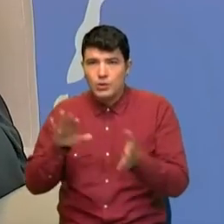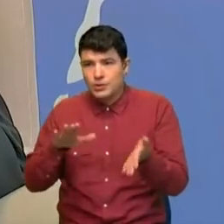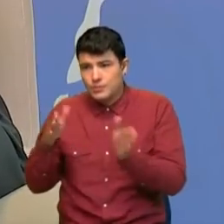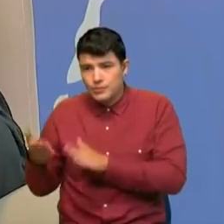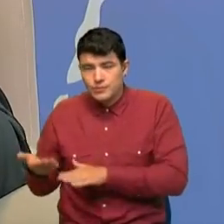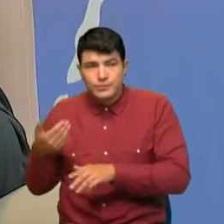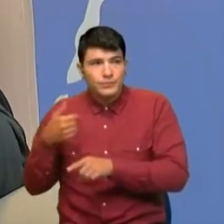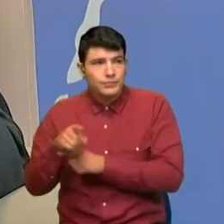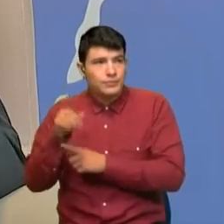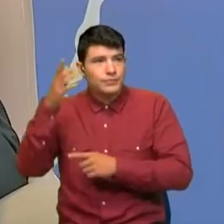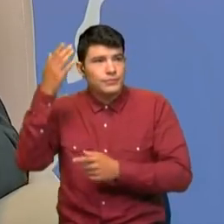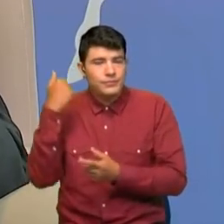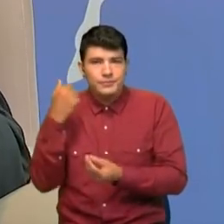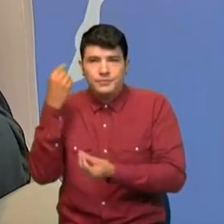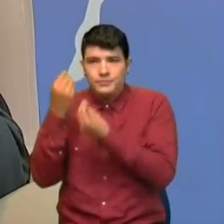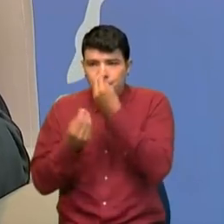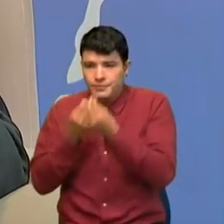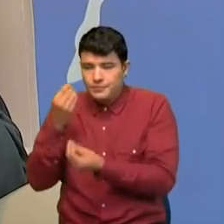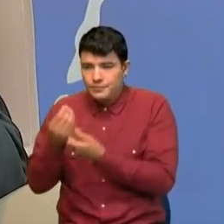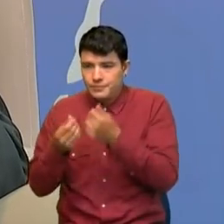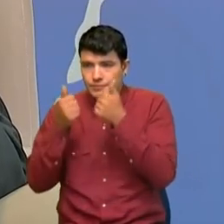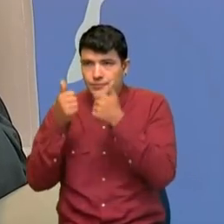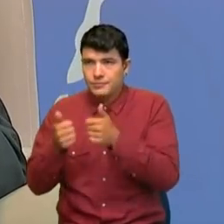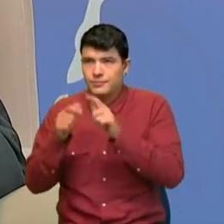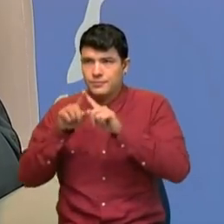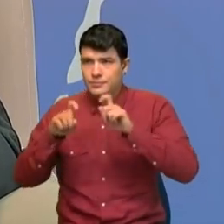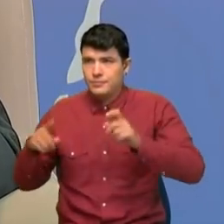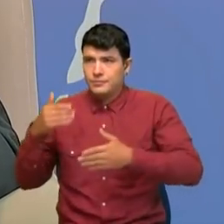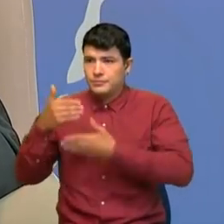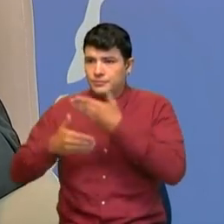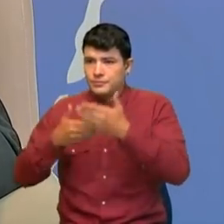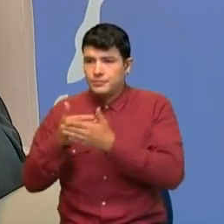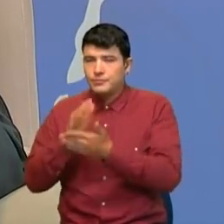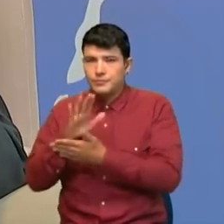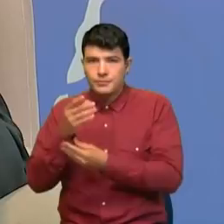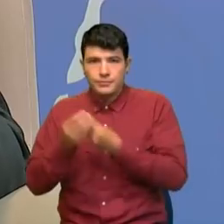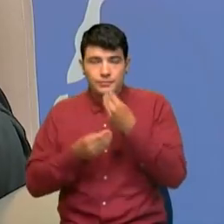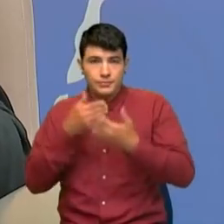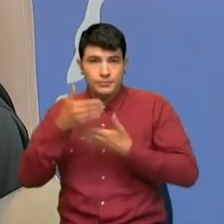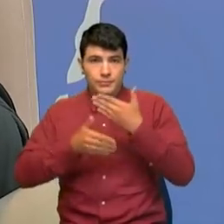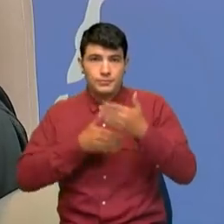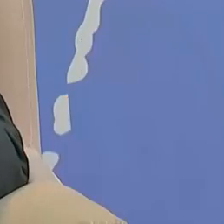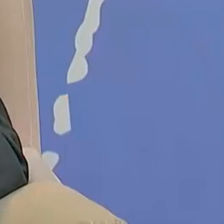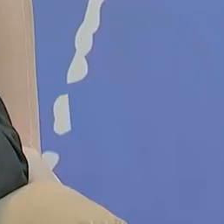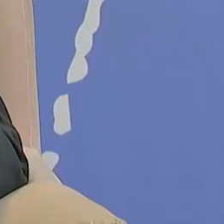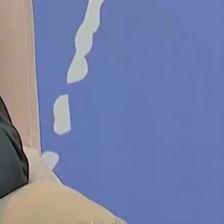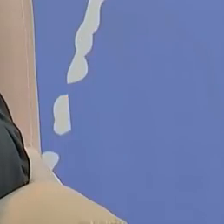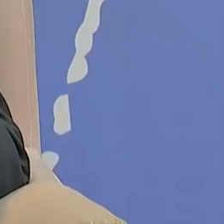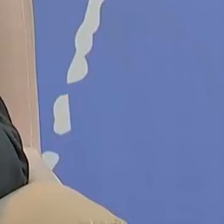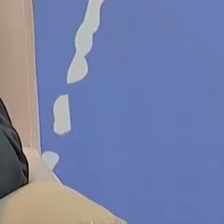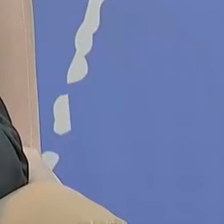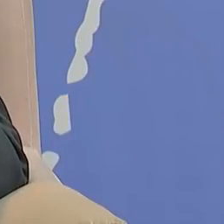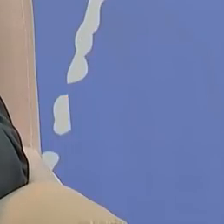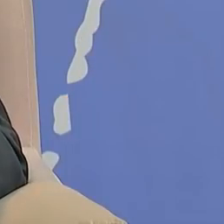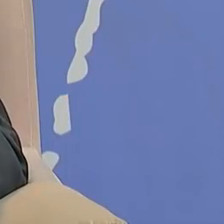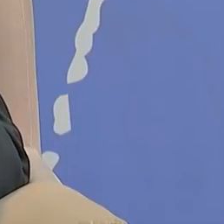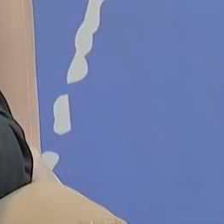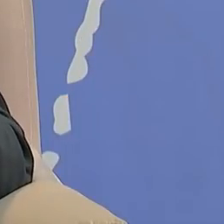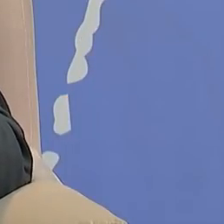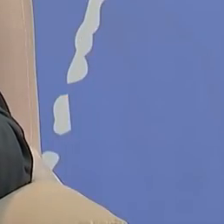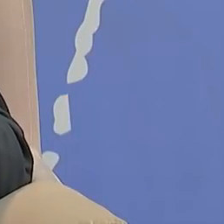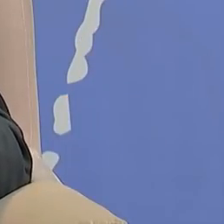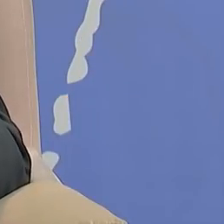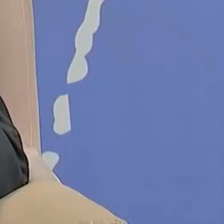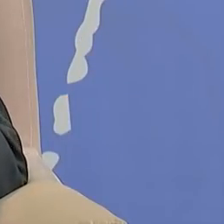que se haya hecho bien la escritura mediante la cual se hizo el proceso de la liquidación de la sociedad conyugal,